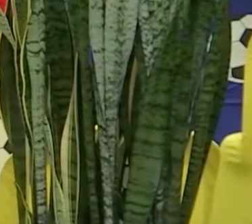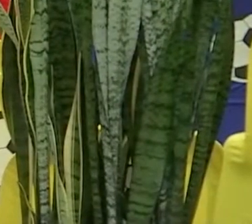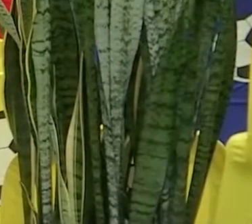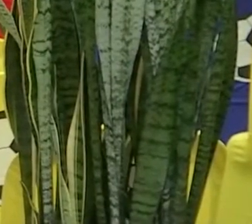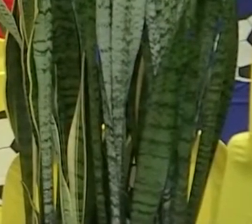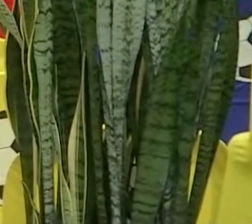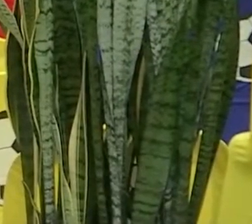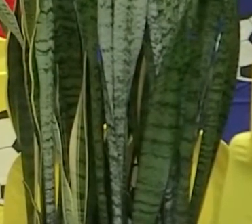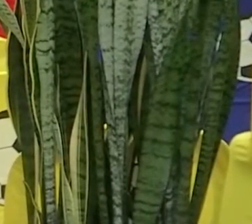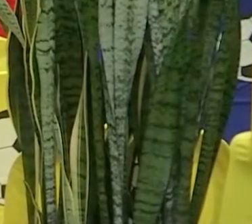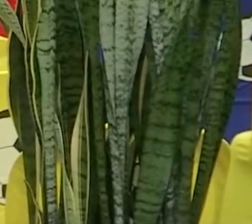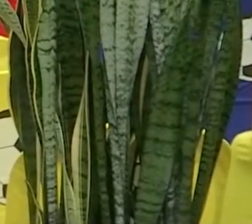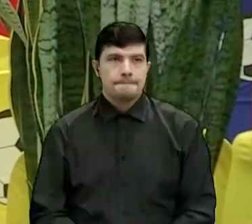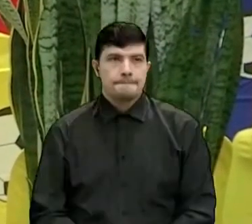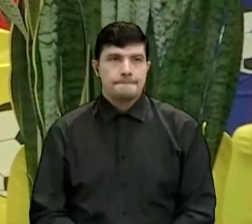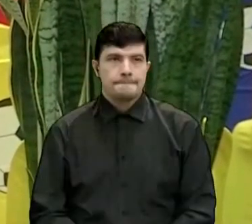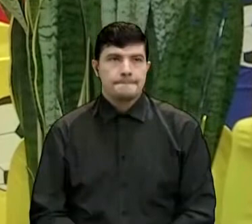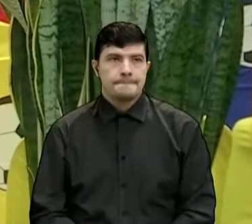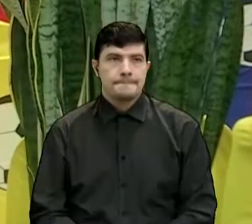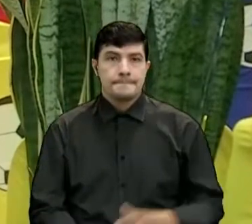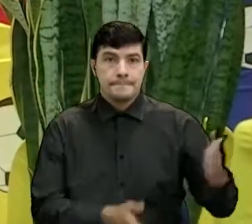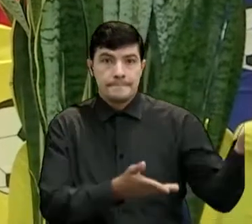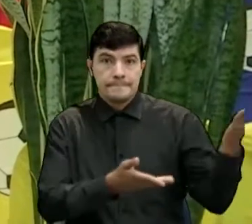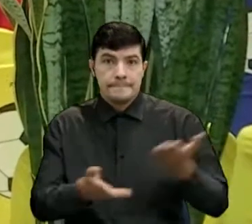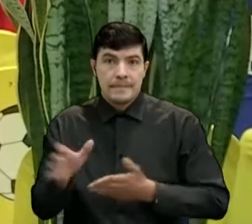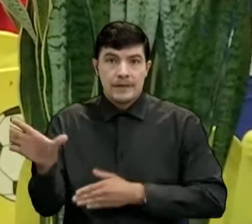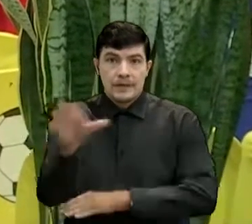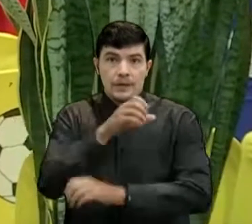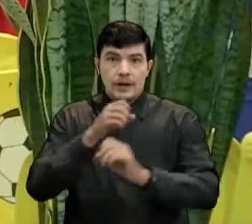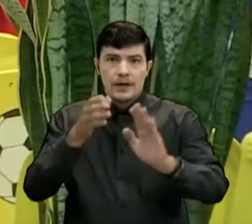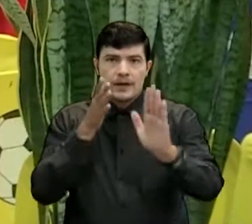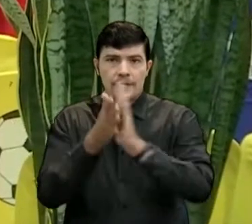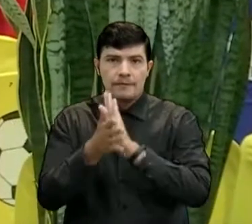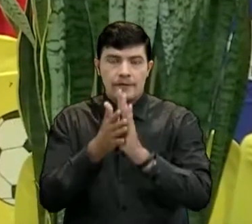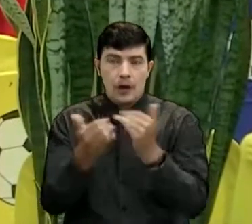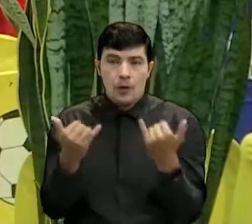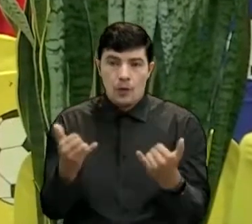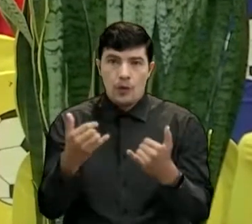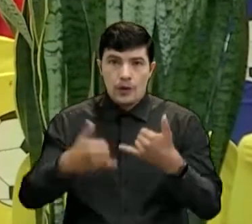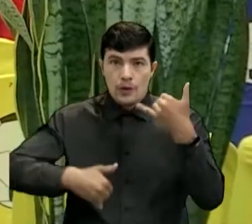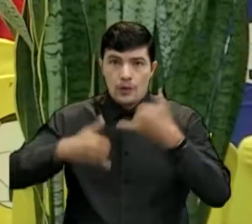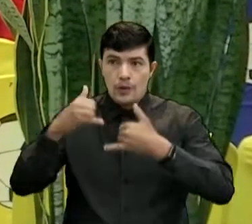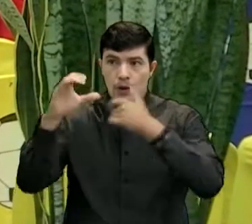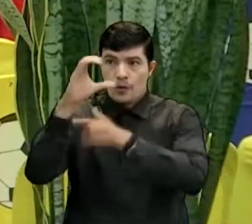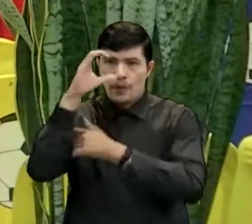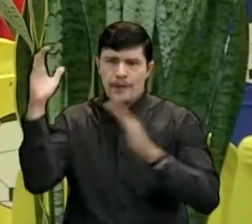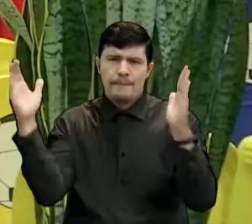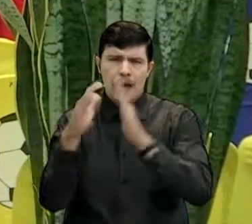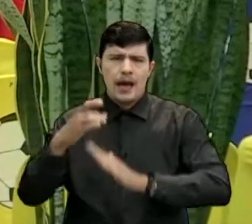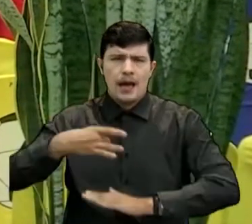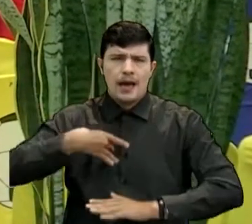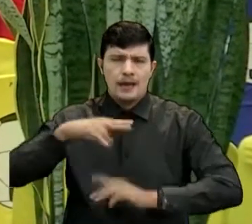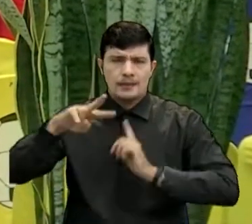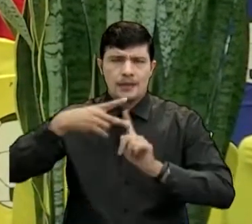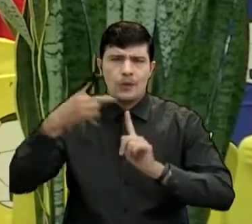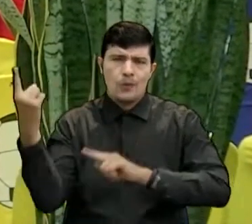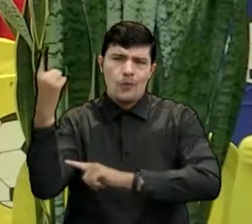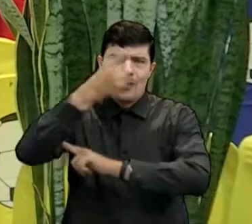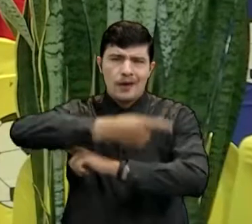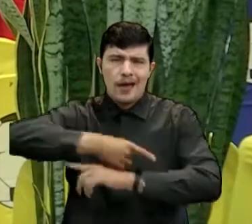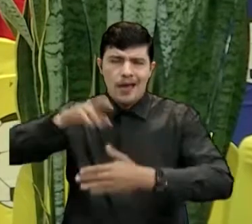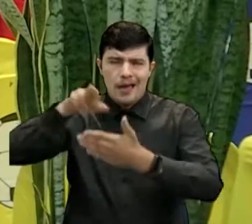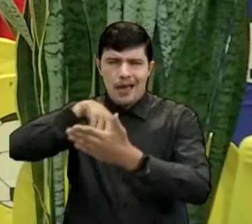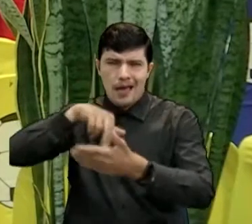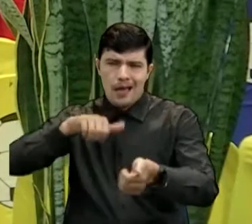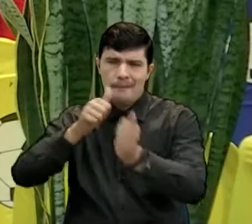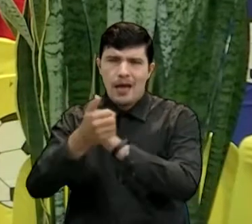Bienvenidos a la información deportiva desde el Centro Comercial Cañaveral, donde hoy podrán ver el partido entre Colombia y la selección de Chile correspondiente a la segunda jornada eliminatoria